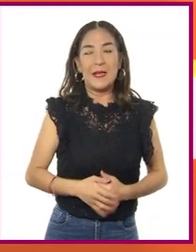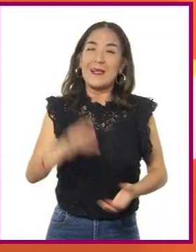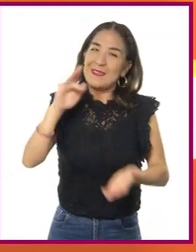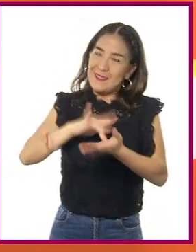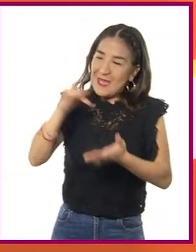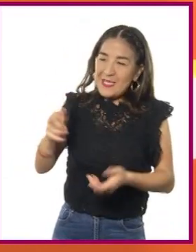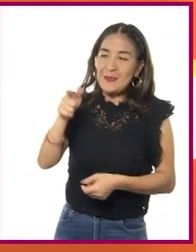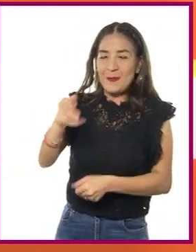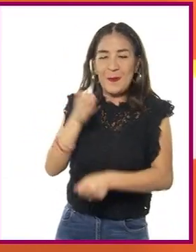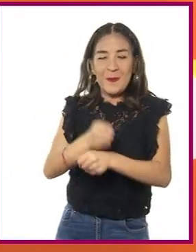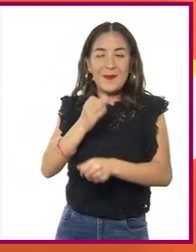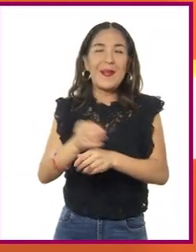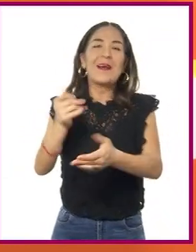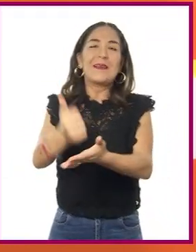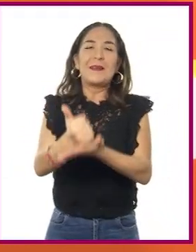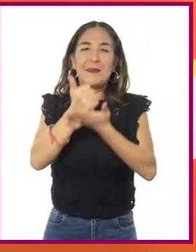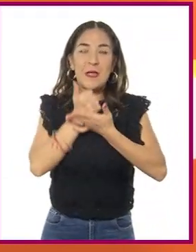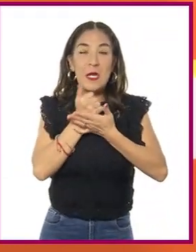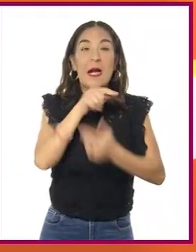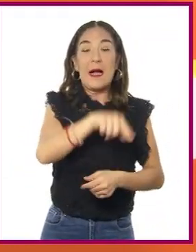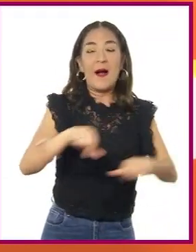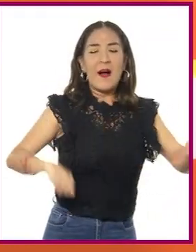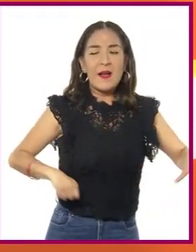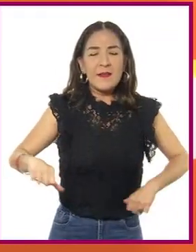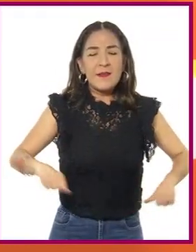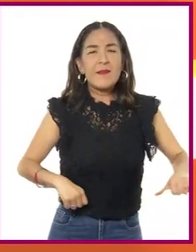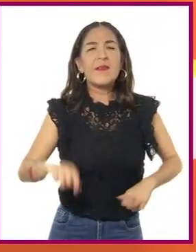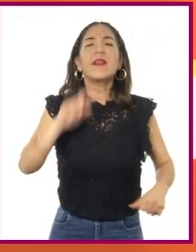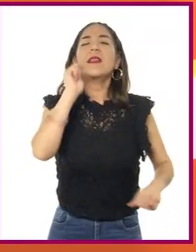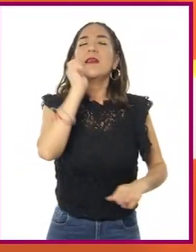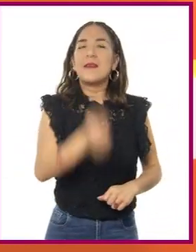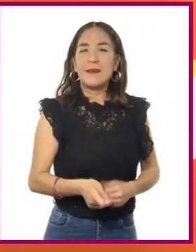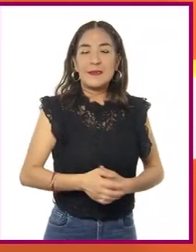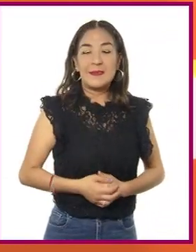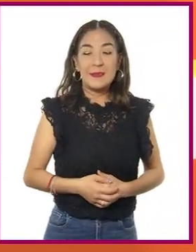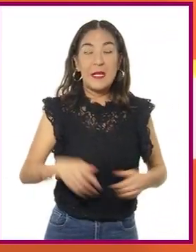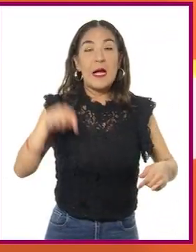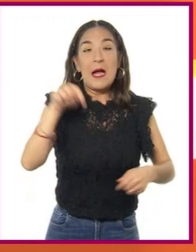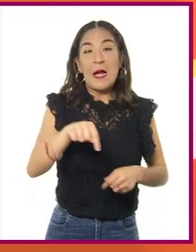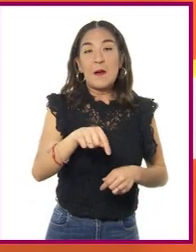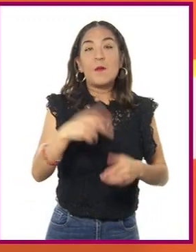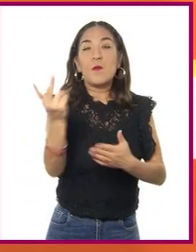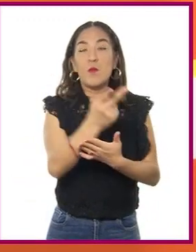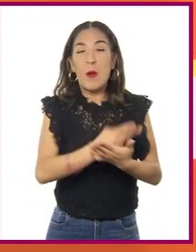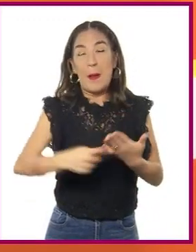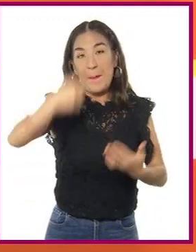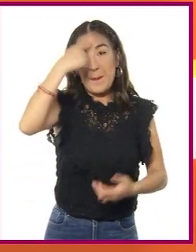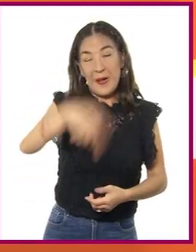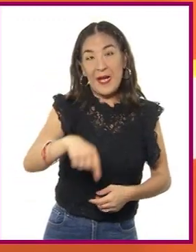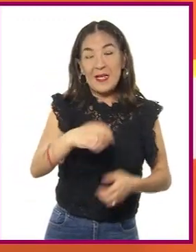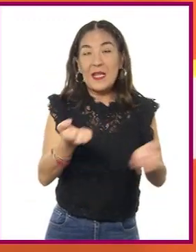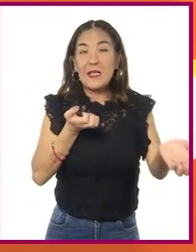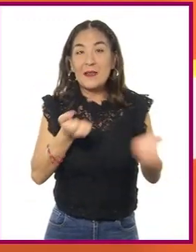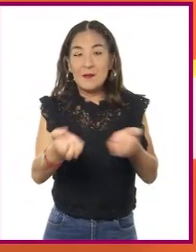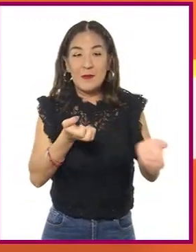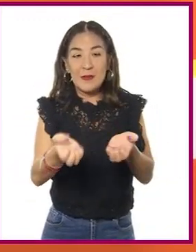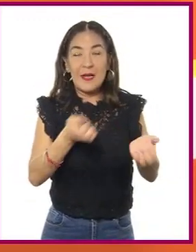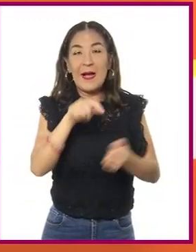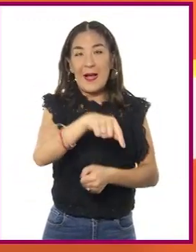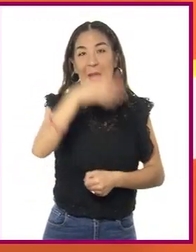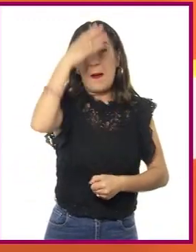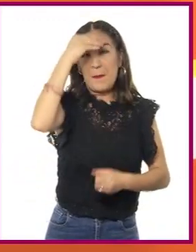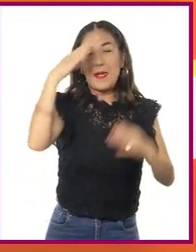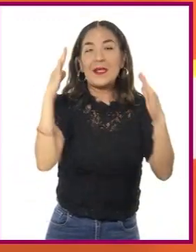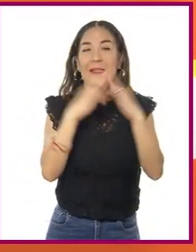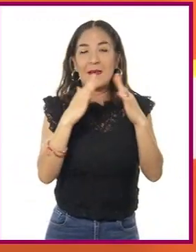acuerdo. Y gracias a Leslie, la situación 1 indica que En un programa para la asignatura de Educación Física en Aprende en